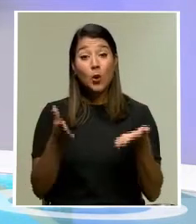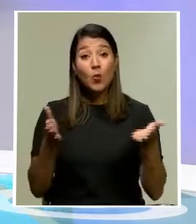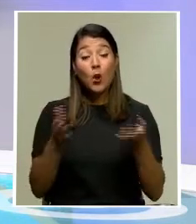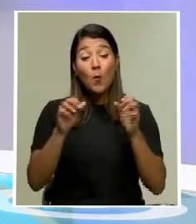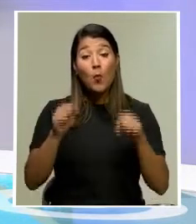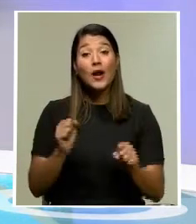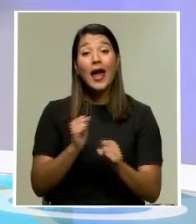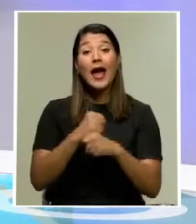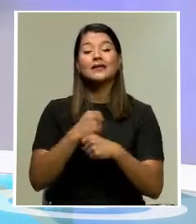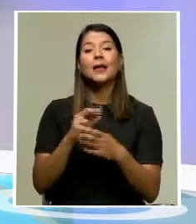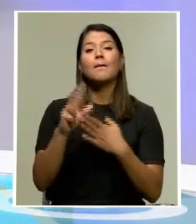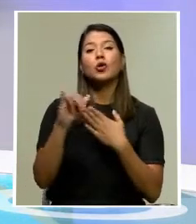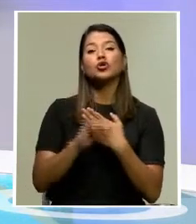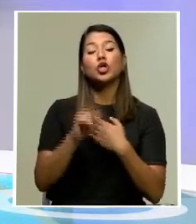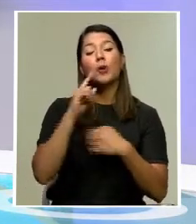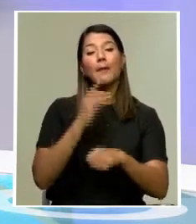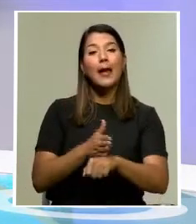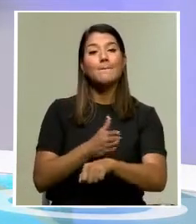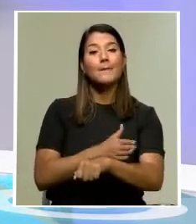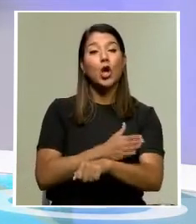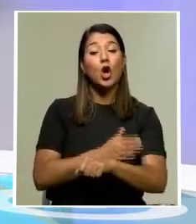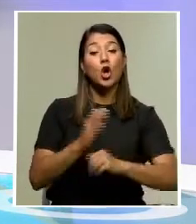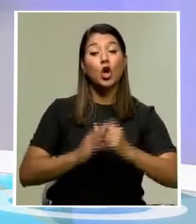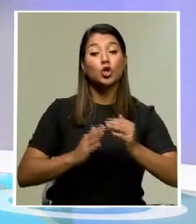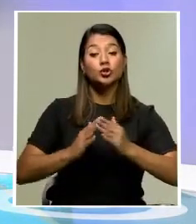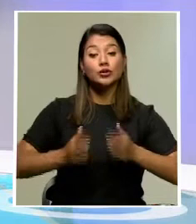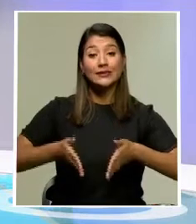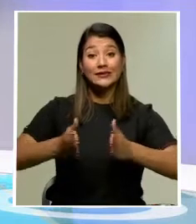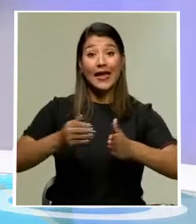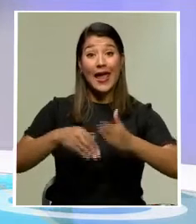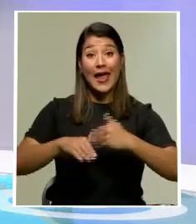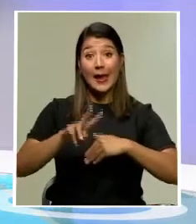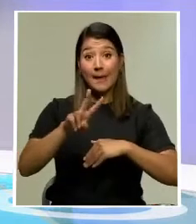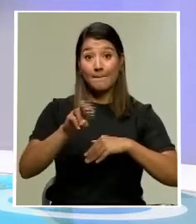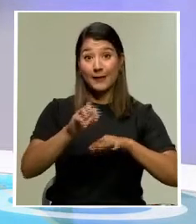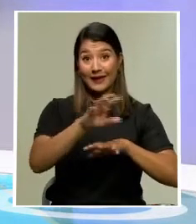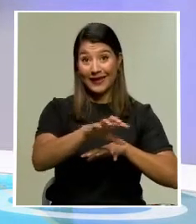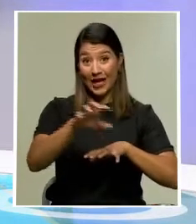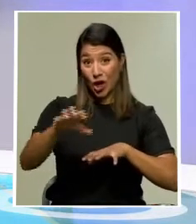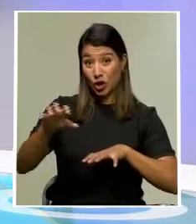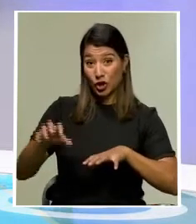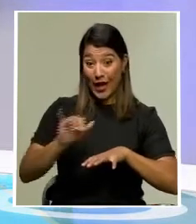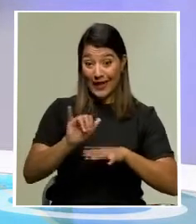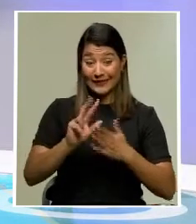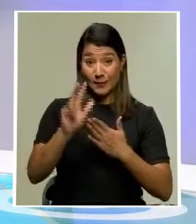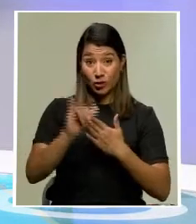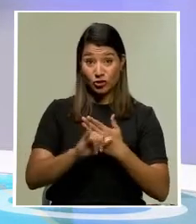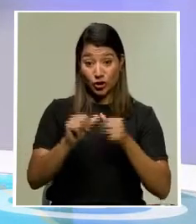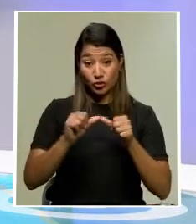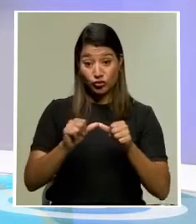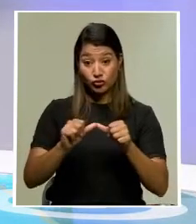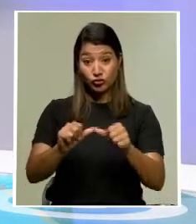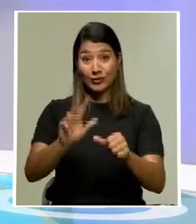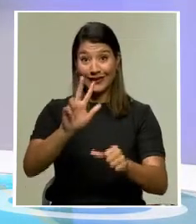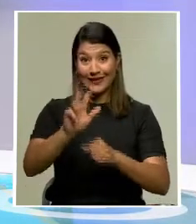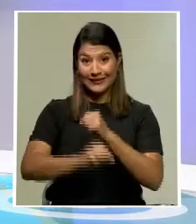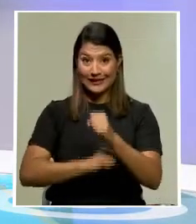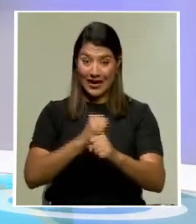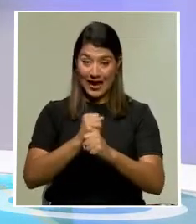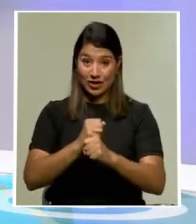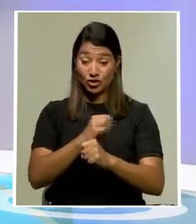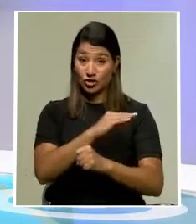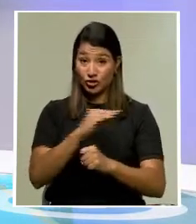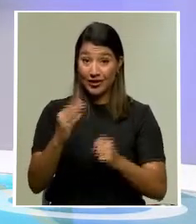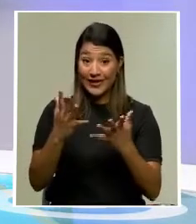de obras de mejora en las carreteras de 20 cantones. El programa se extenderá durante 3 años y abarcará